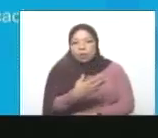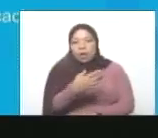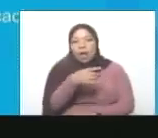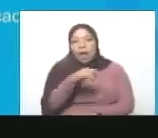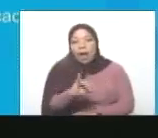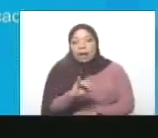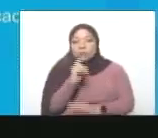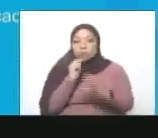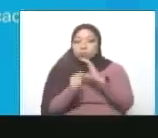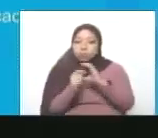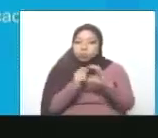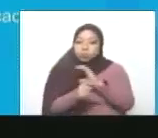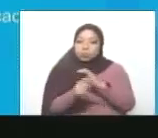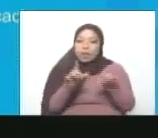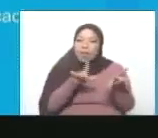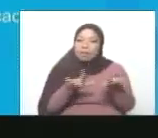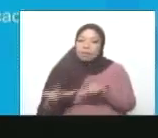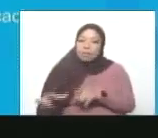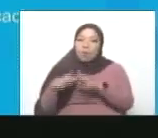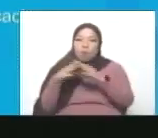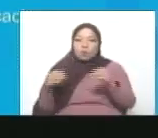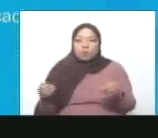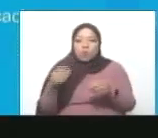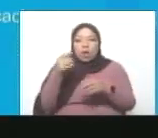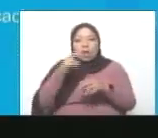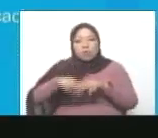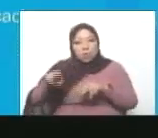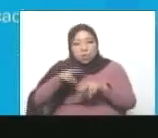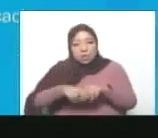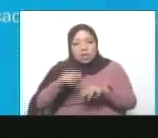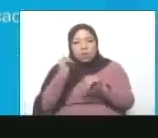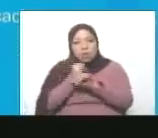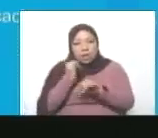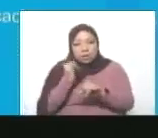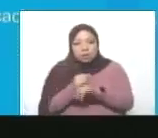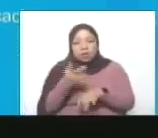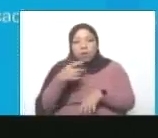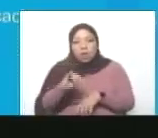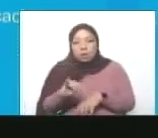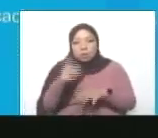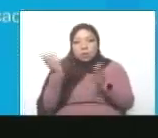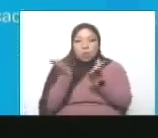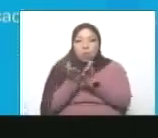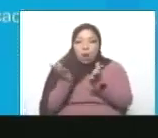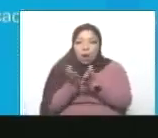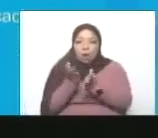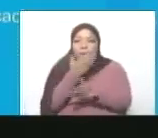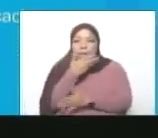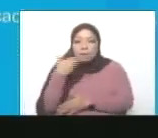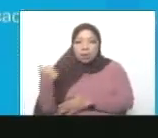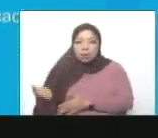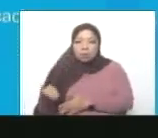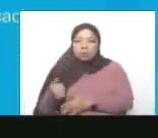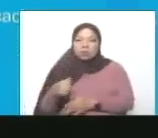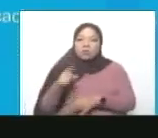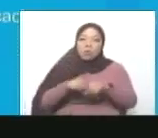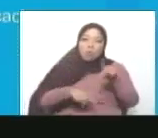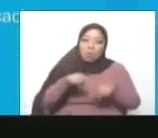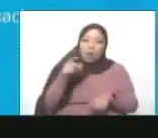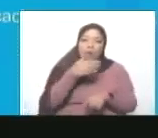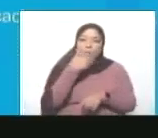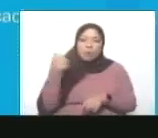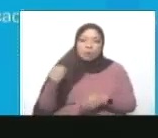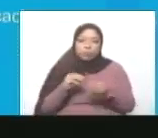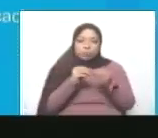quisiéramos que se completara todo para que nuestros niños tengan sus escuelas en las condiciones